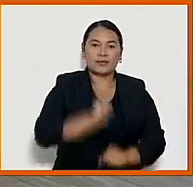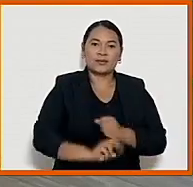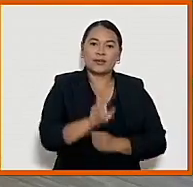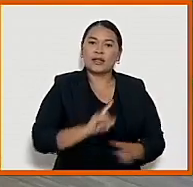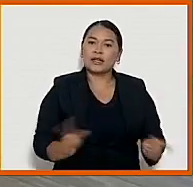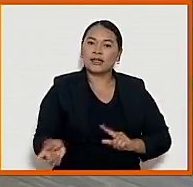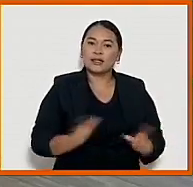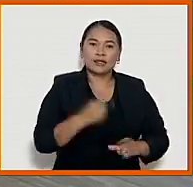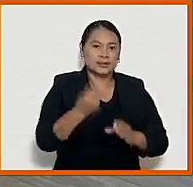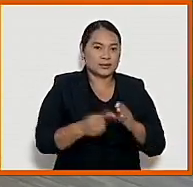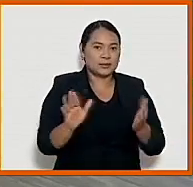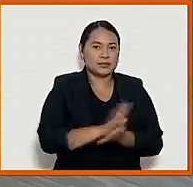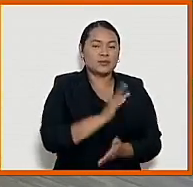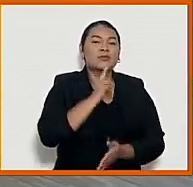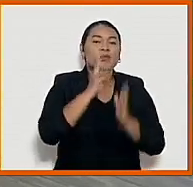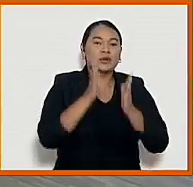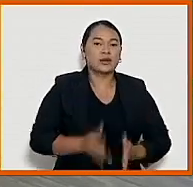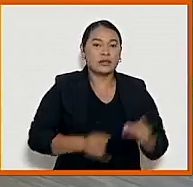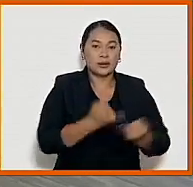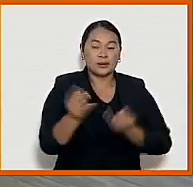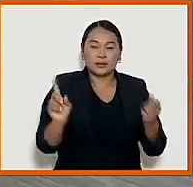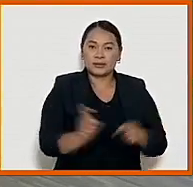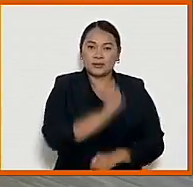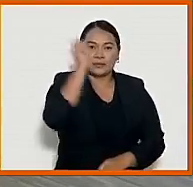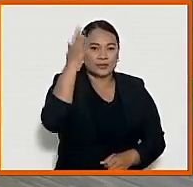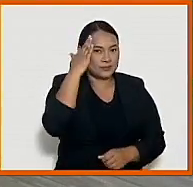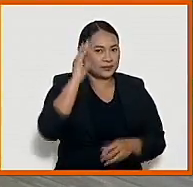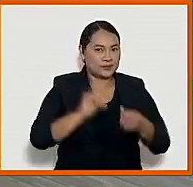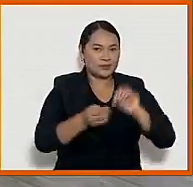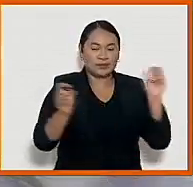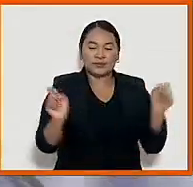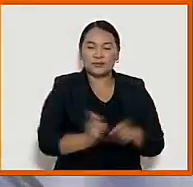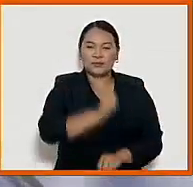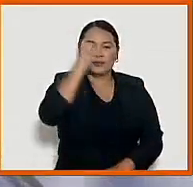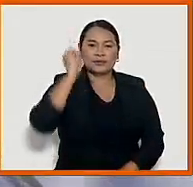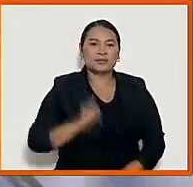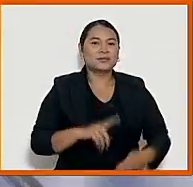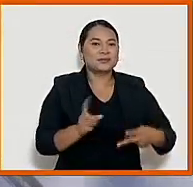mano, porque vamos a conocer el primer número ganador. Su primer dígito es...